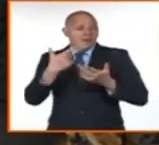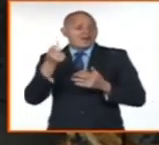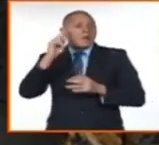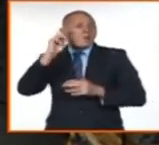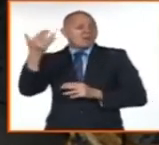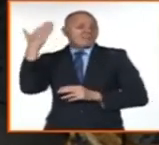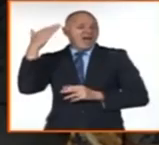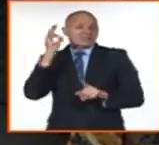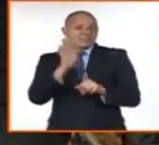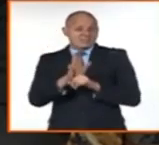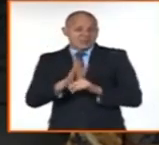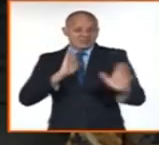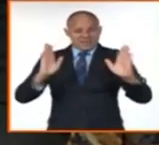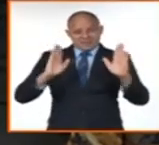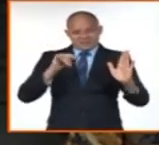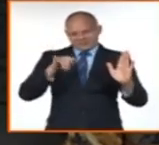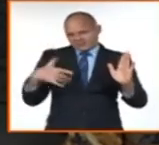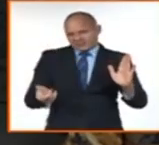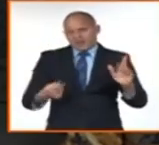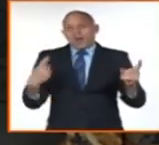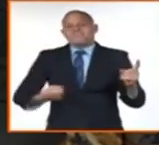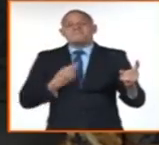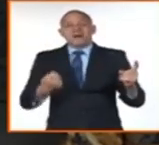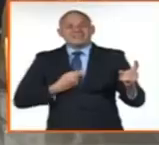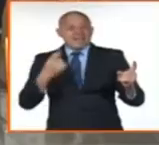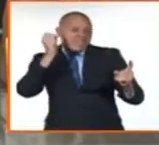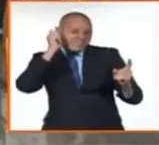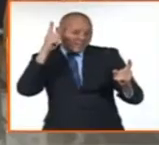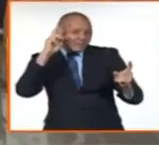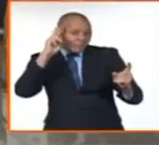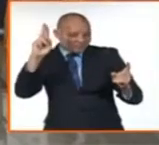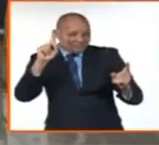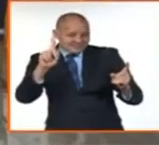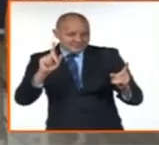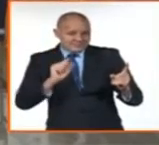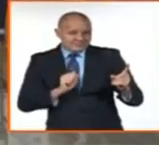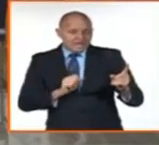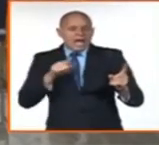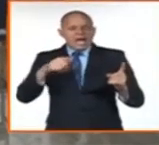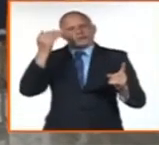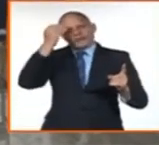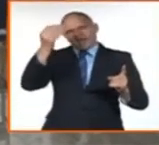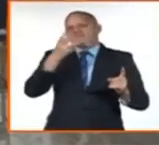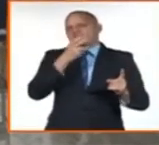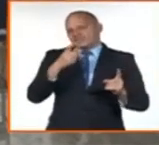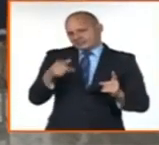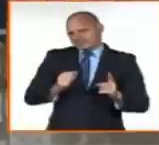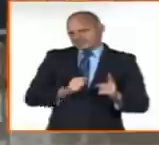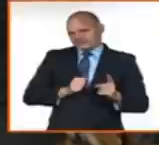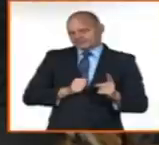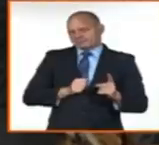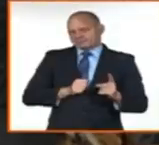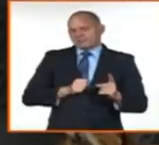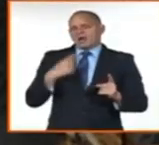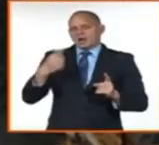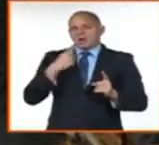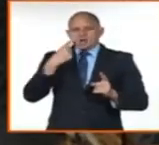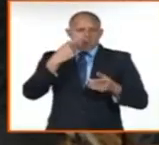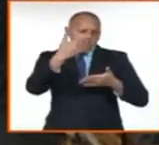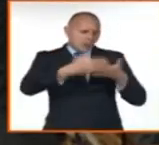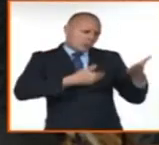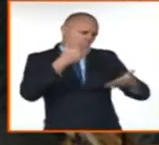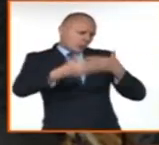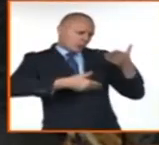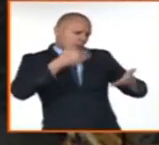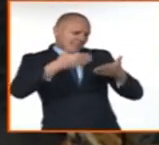eso? Ver en qué estado estaba cada uno, cuáles hay que actualizar. Tenemos un programa de gobierno contra la discriminación racial, tenemos un programa de